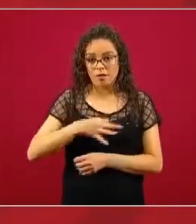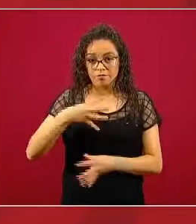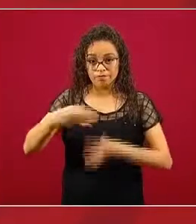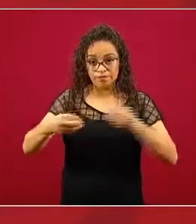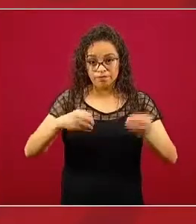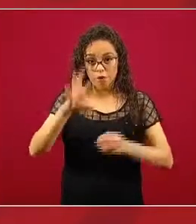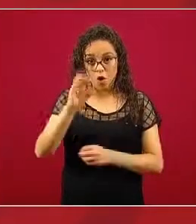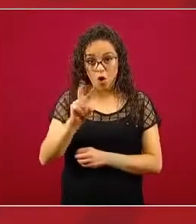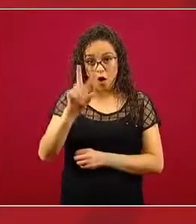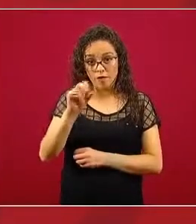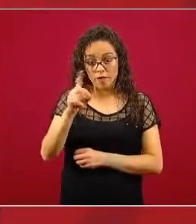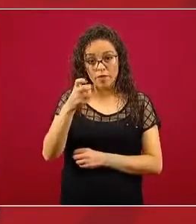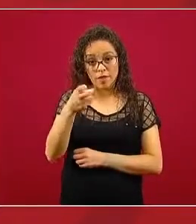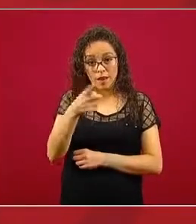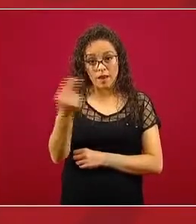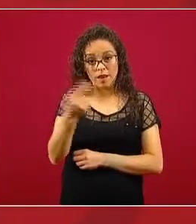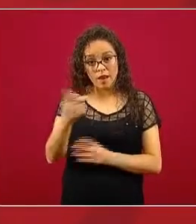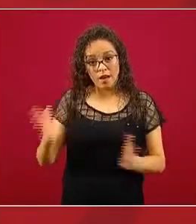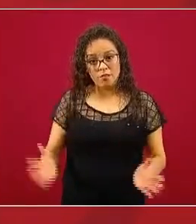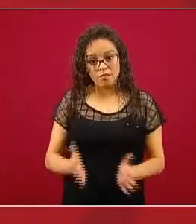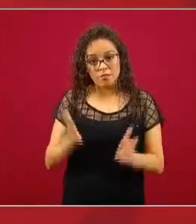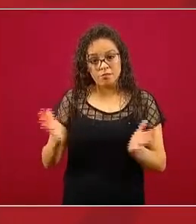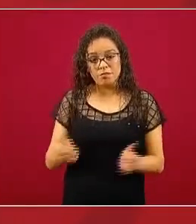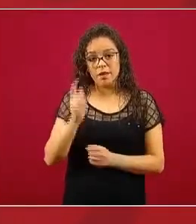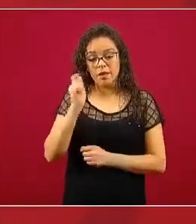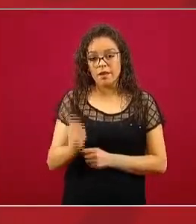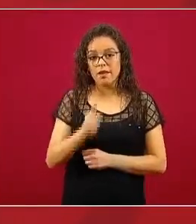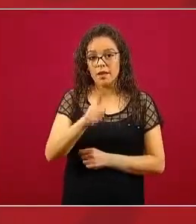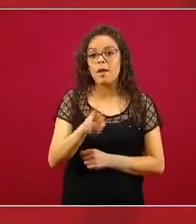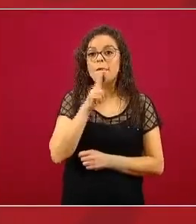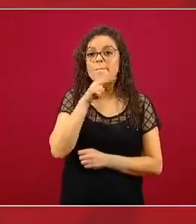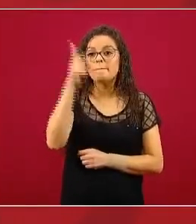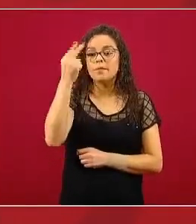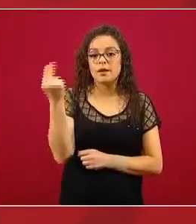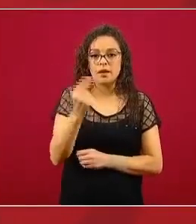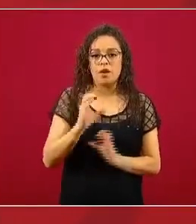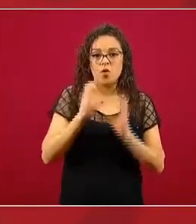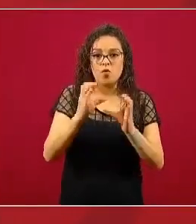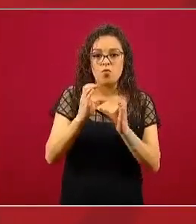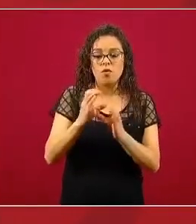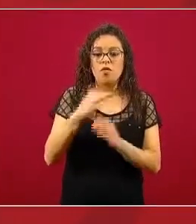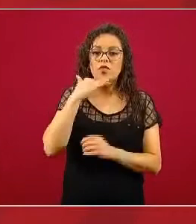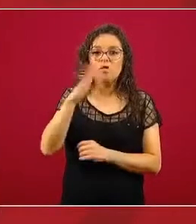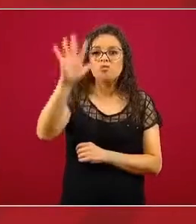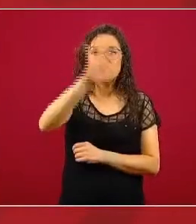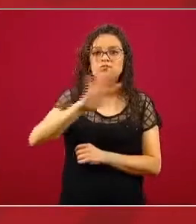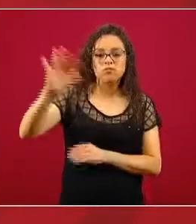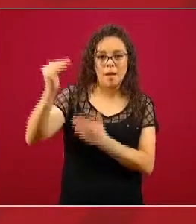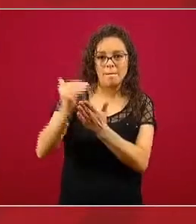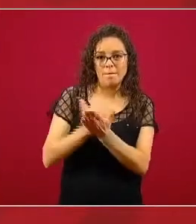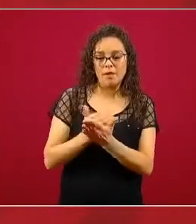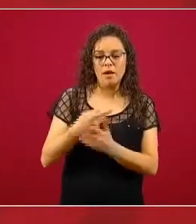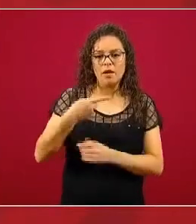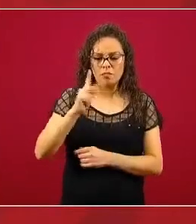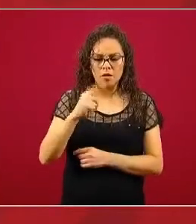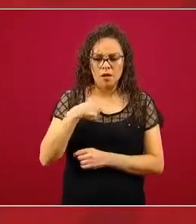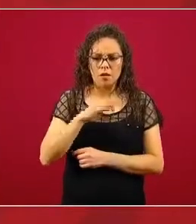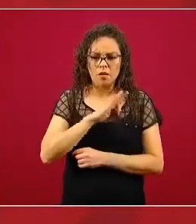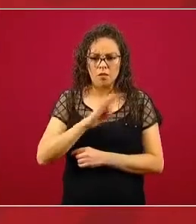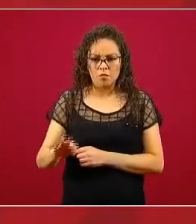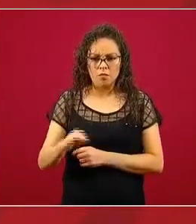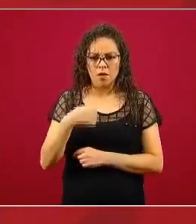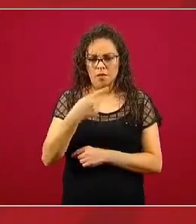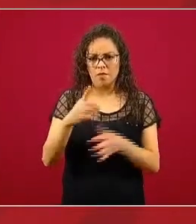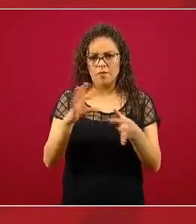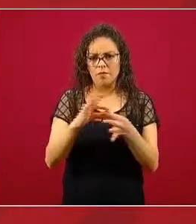único impulsor hacia las políticas de tener una mejor calidad del aire, pero le puedo comentar, porque tengo el privilegio de participar en